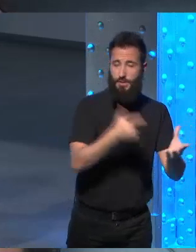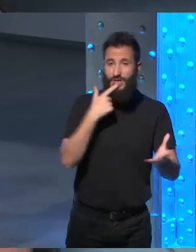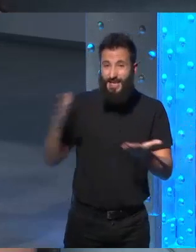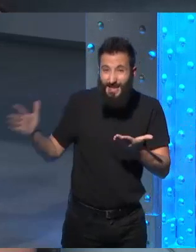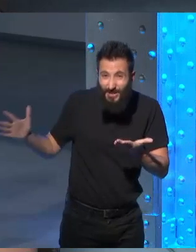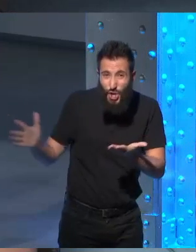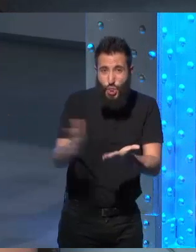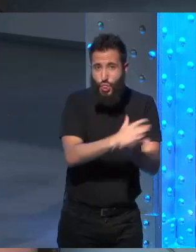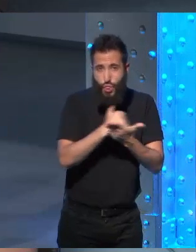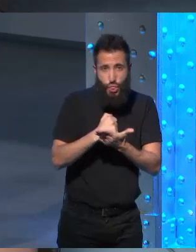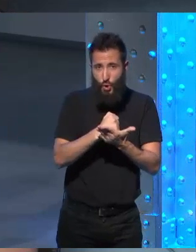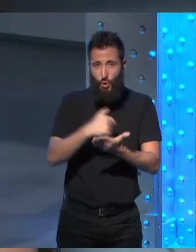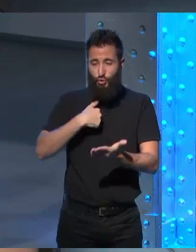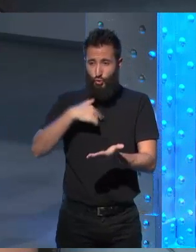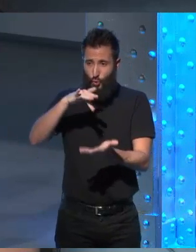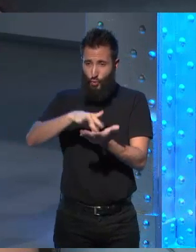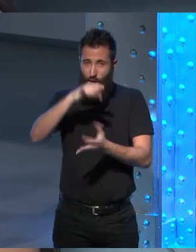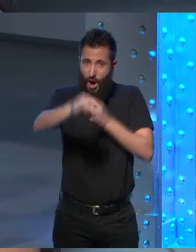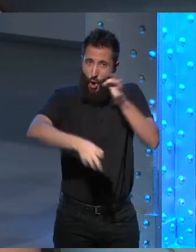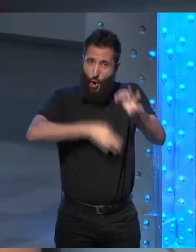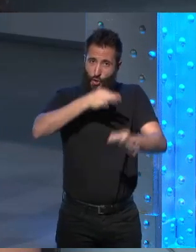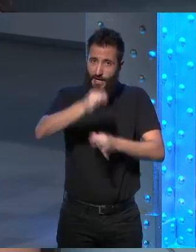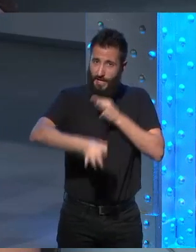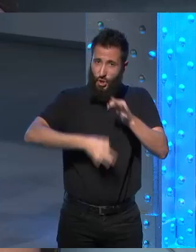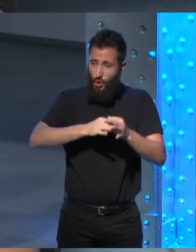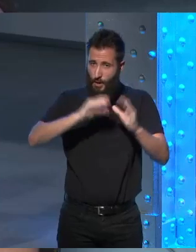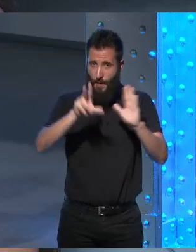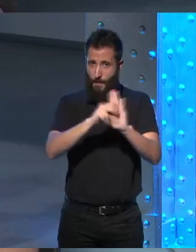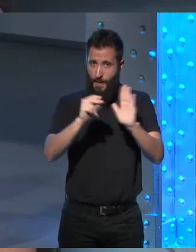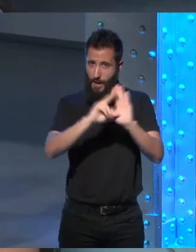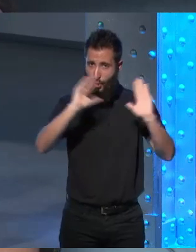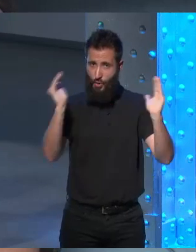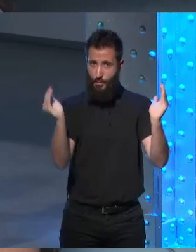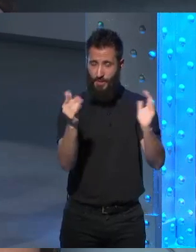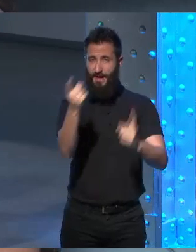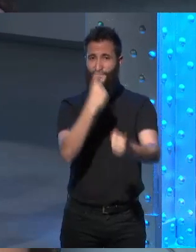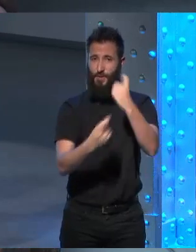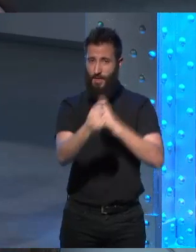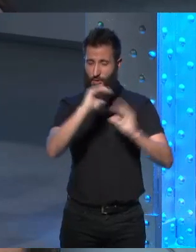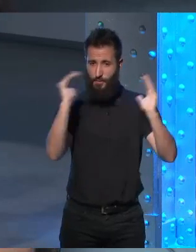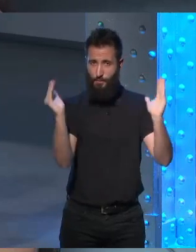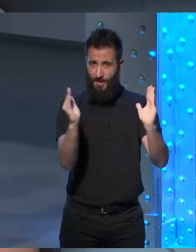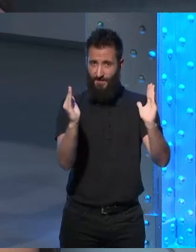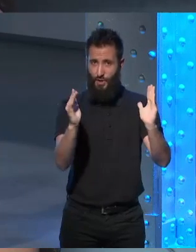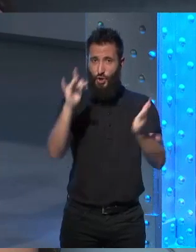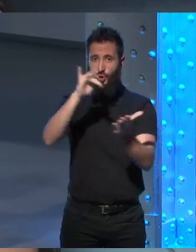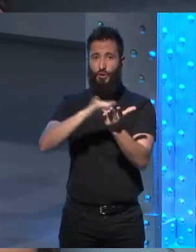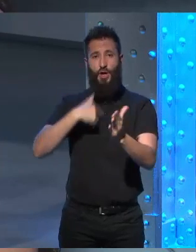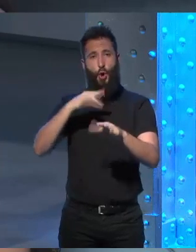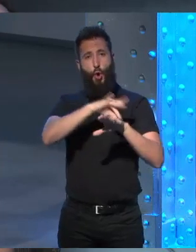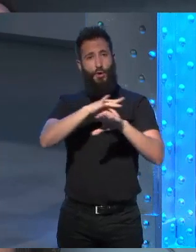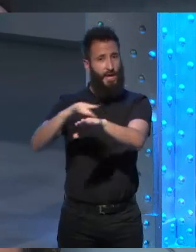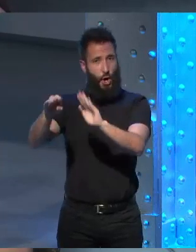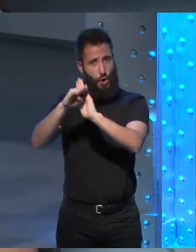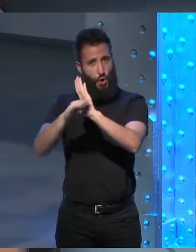eso, una vez yo organizo lo que yo considero que es el grueso de la información que quiero contar, la tengo que plasmar en un guión